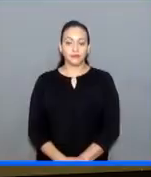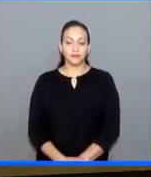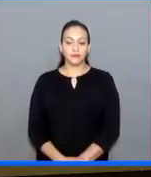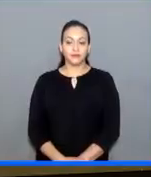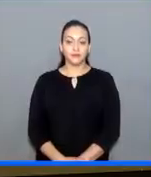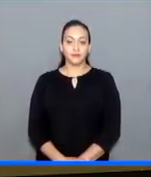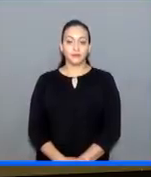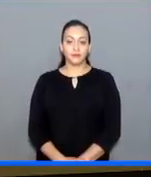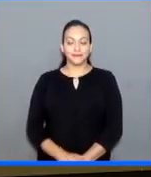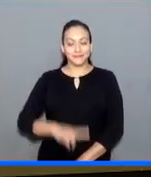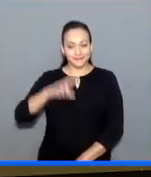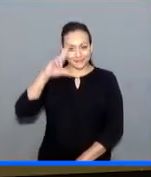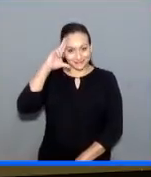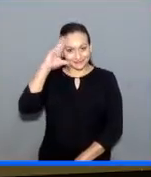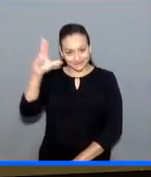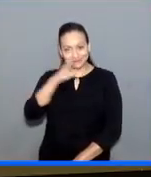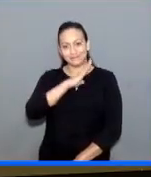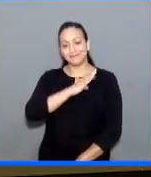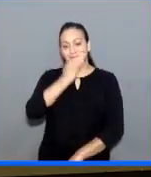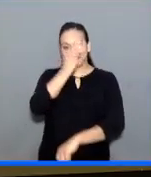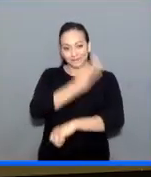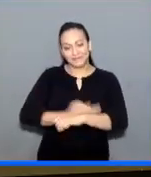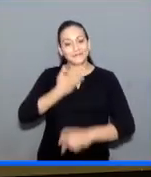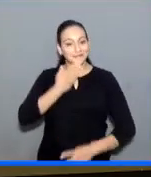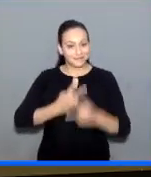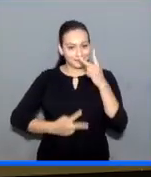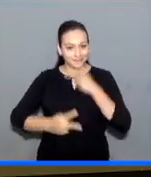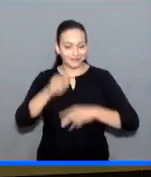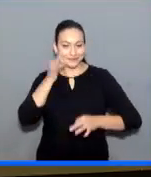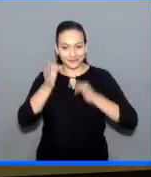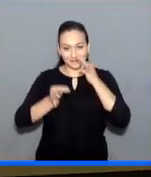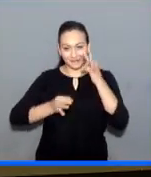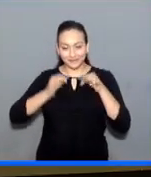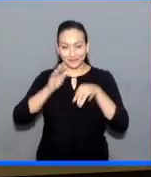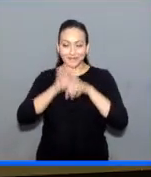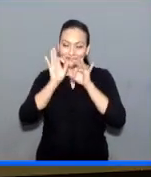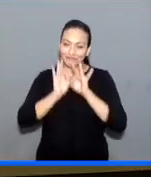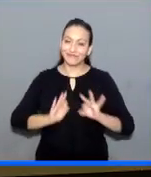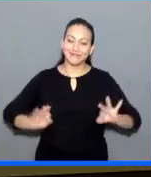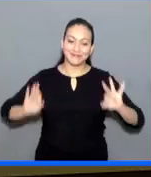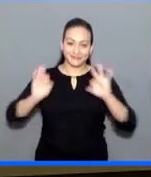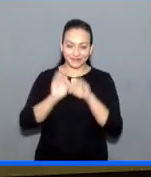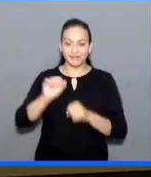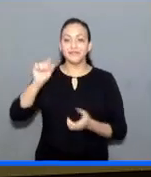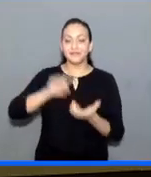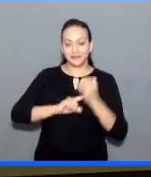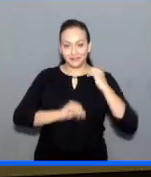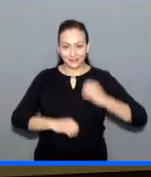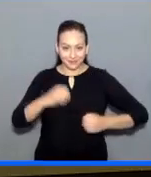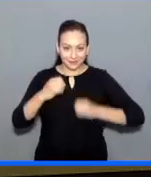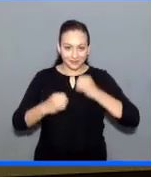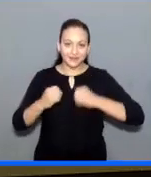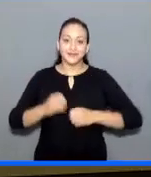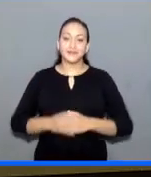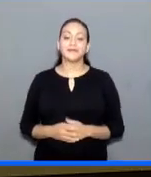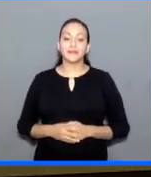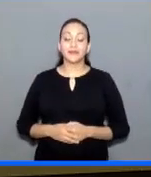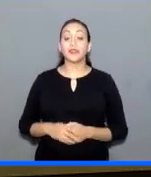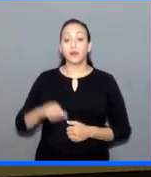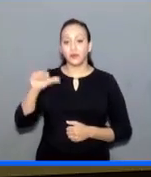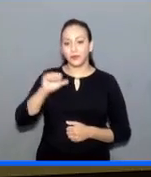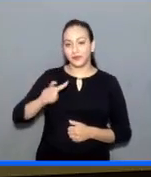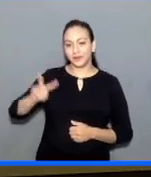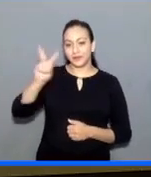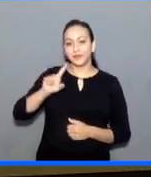Muy buenas tardes y bienvenidos a este corte informativo con las noticias más recientes del Poder Judicial de la Federación en este viernes 21